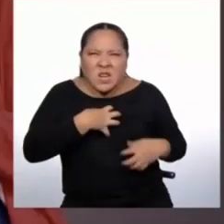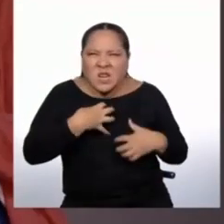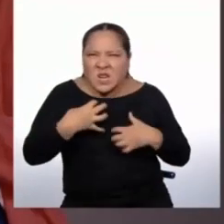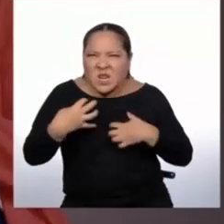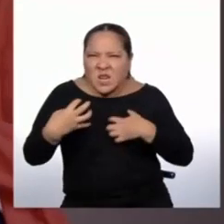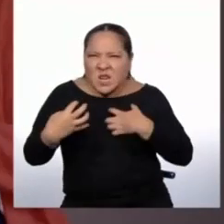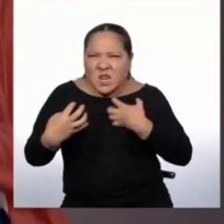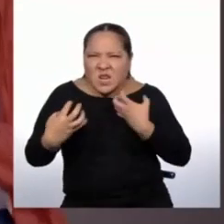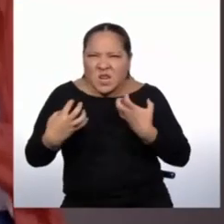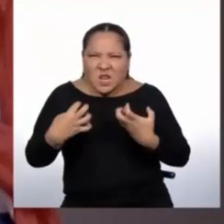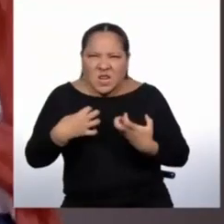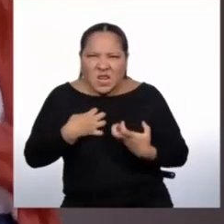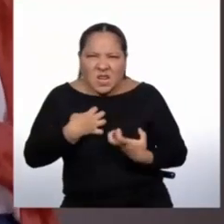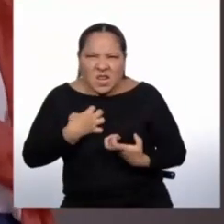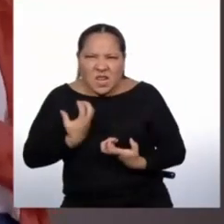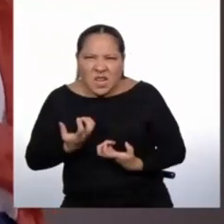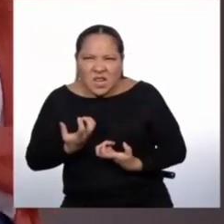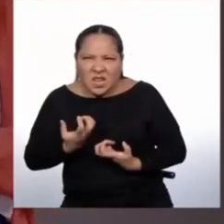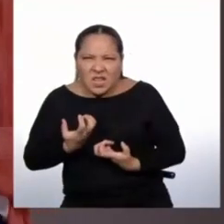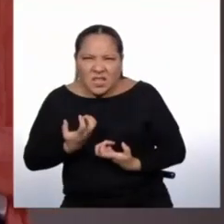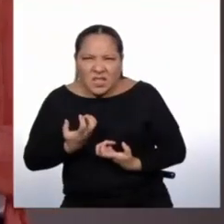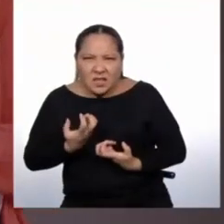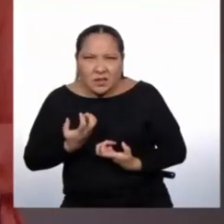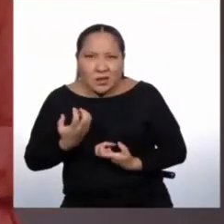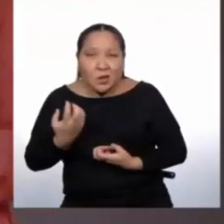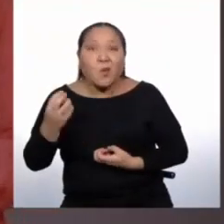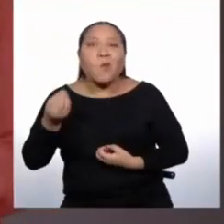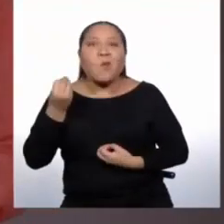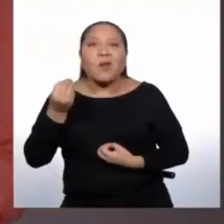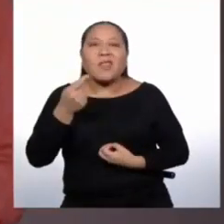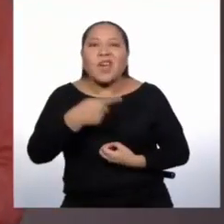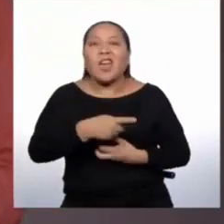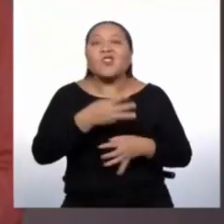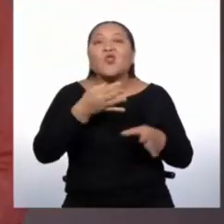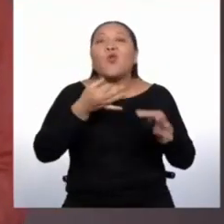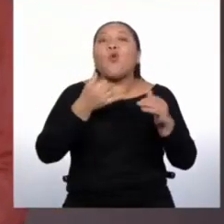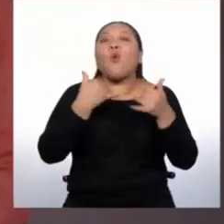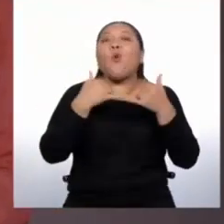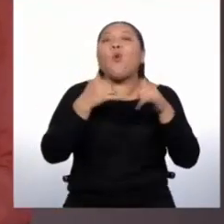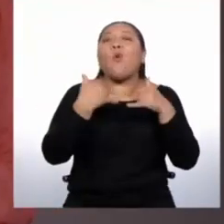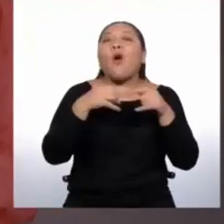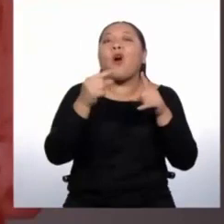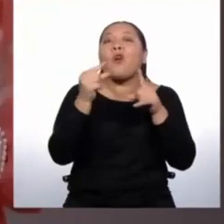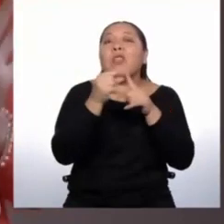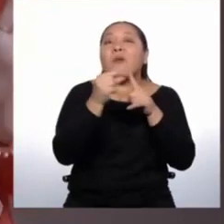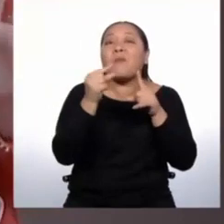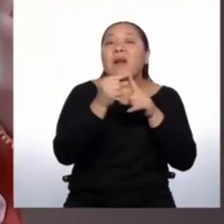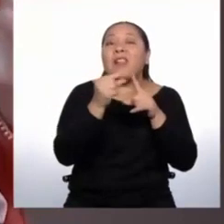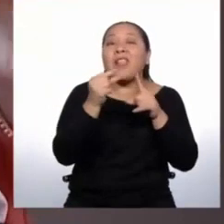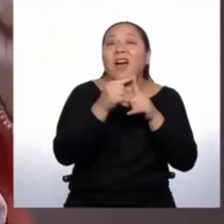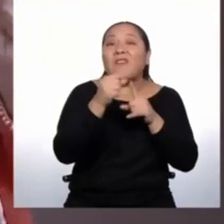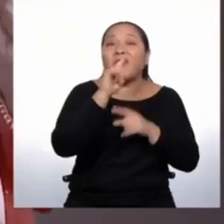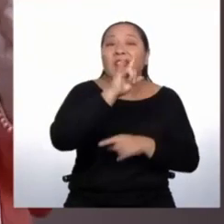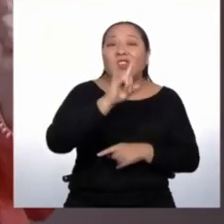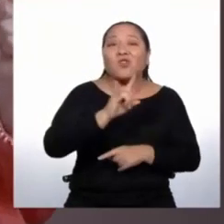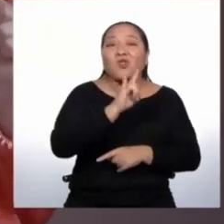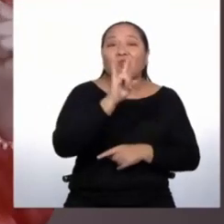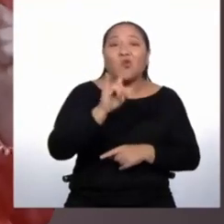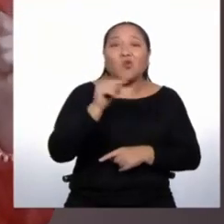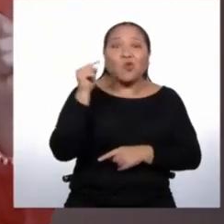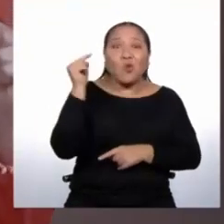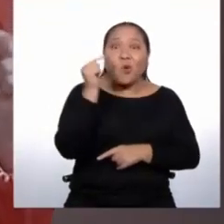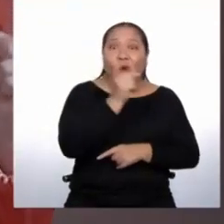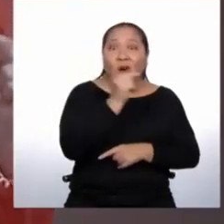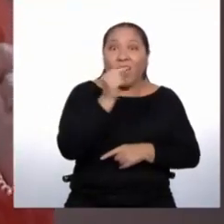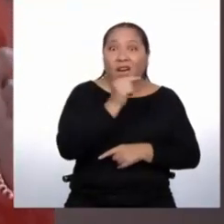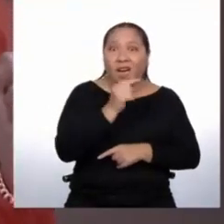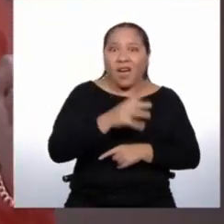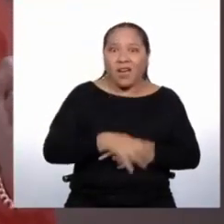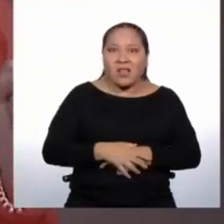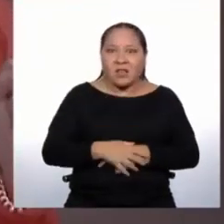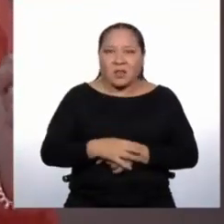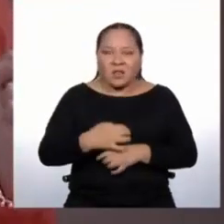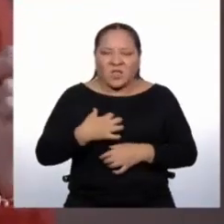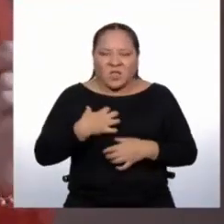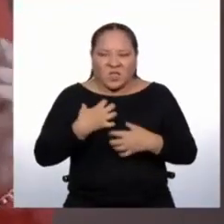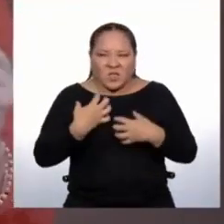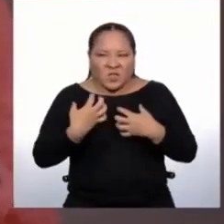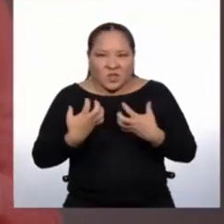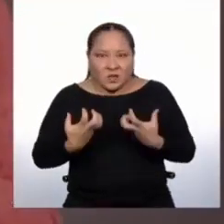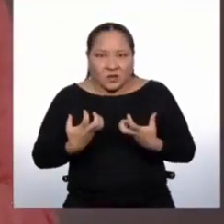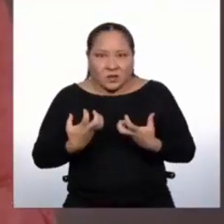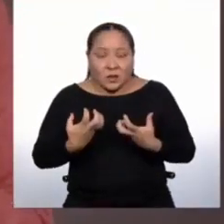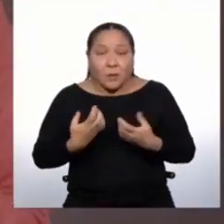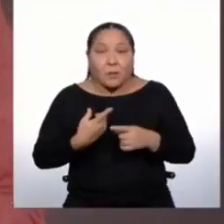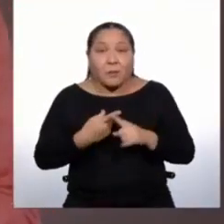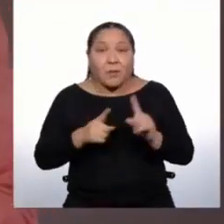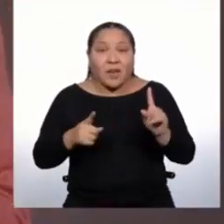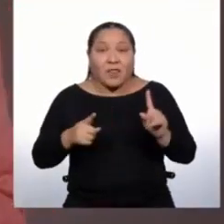en el mundo, conculcadas por el que manda y buenas solo para escritas. Pero al destruirse el malévolo hechizo, se